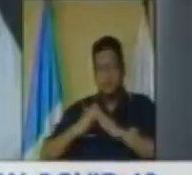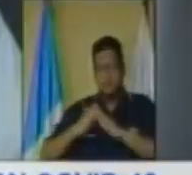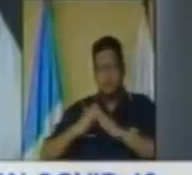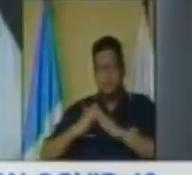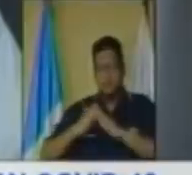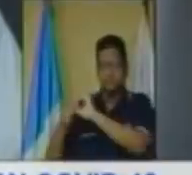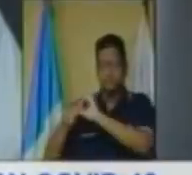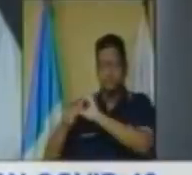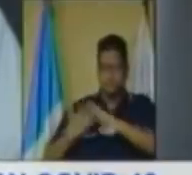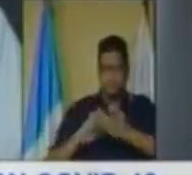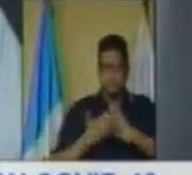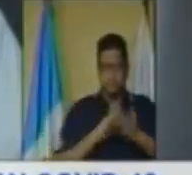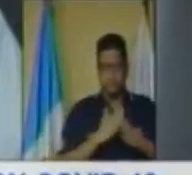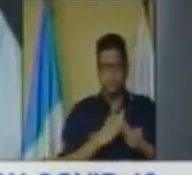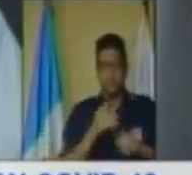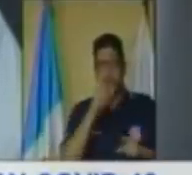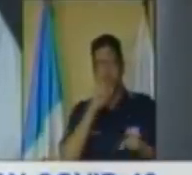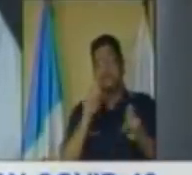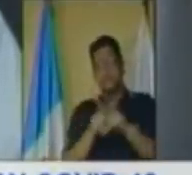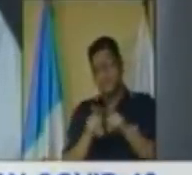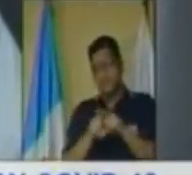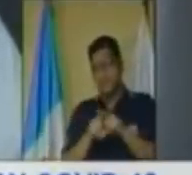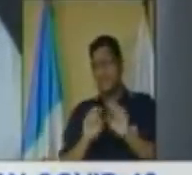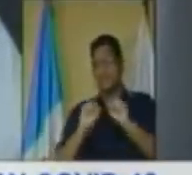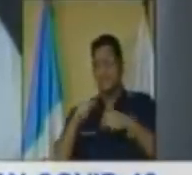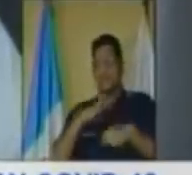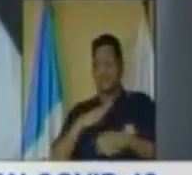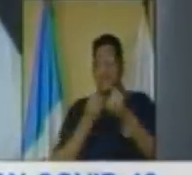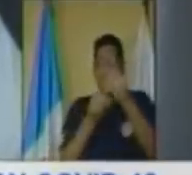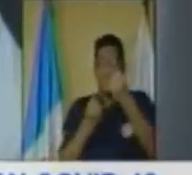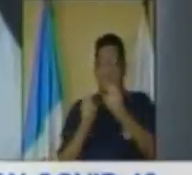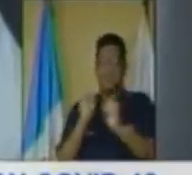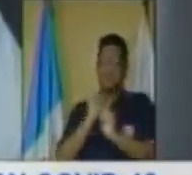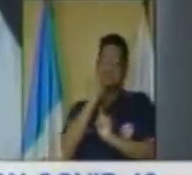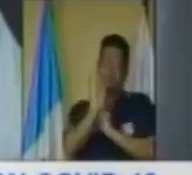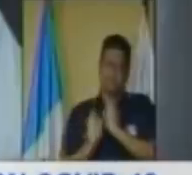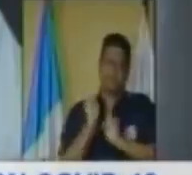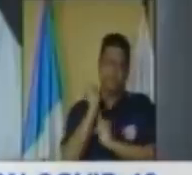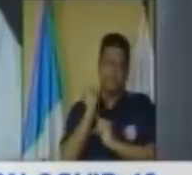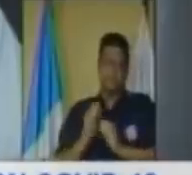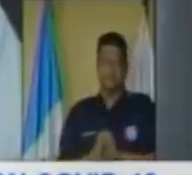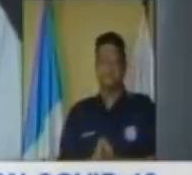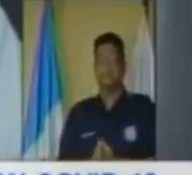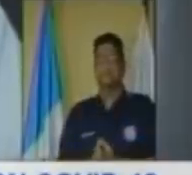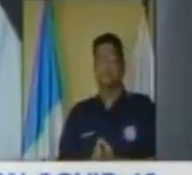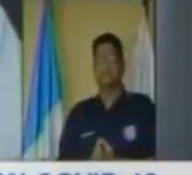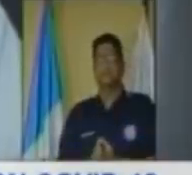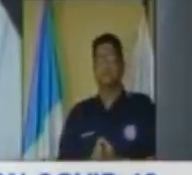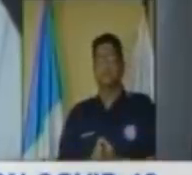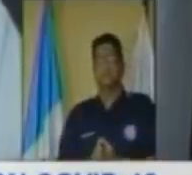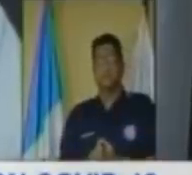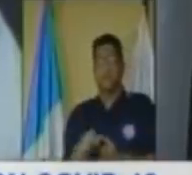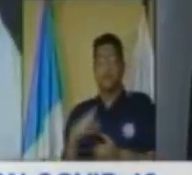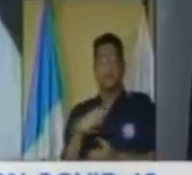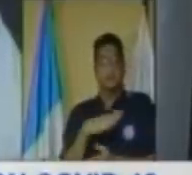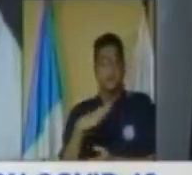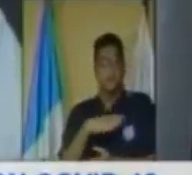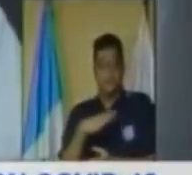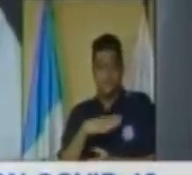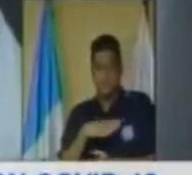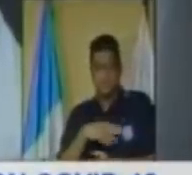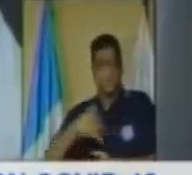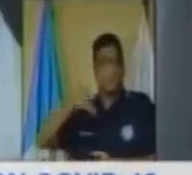la página también están en versión electrónica para quienes cuenten con estos recursos. Tenemos las